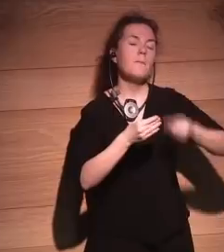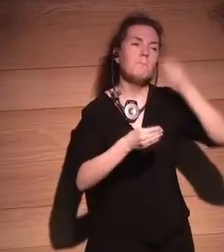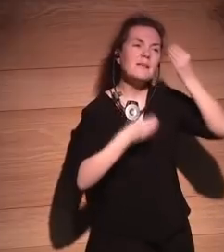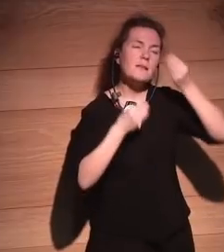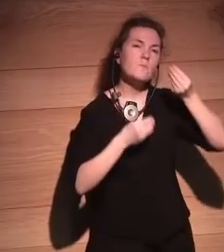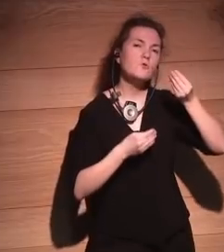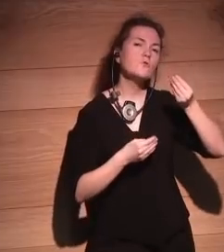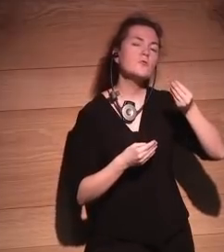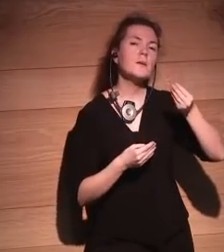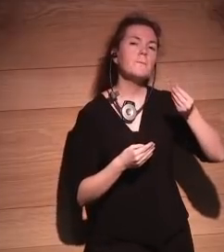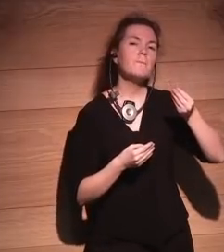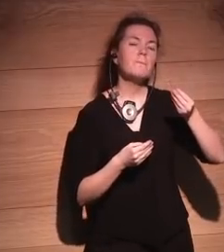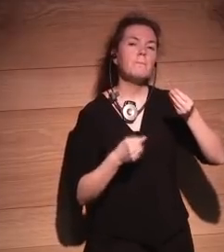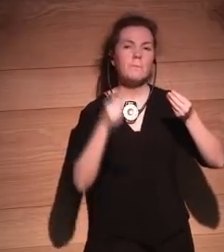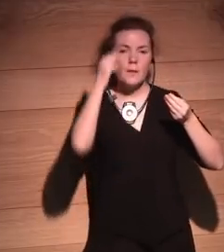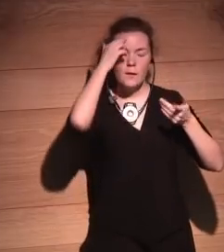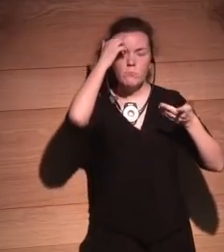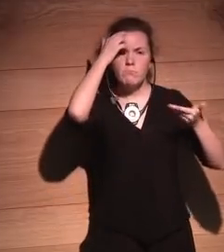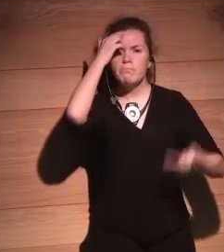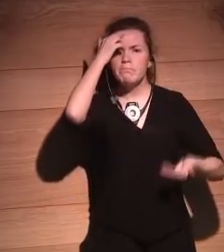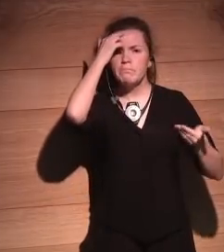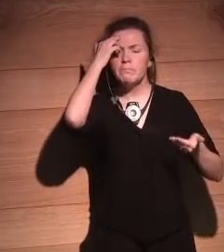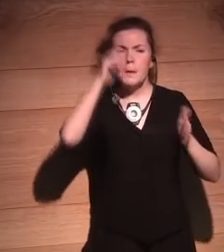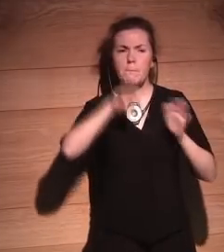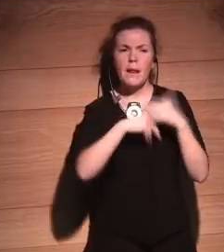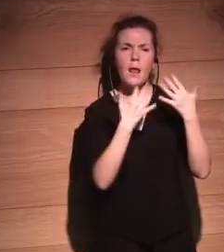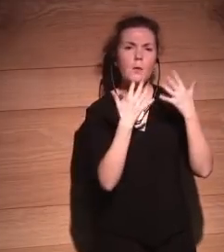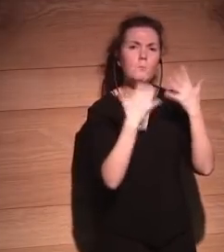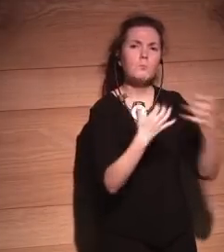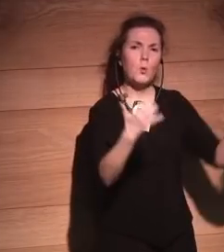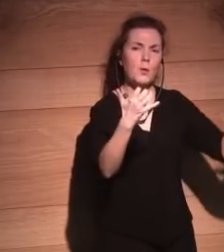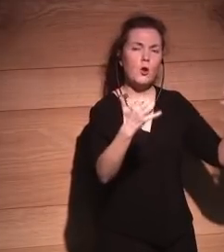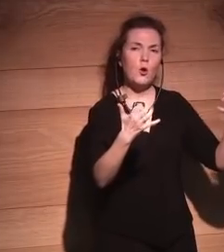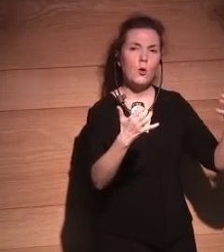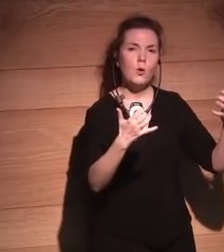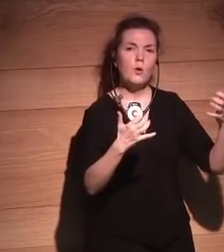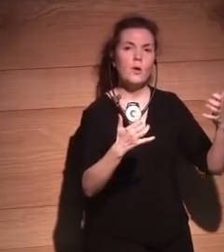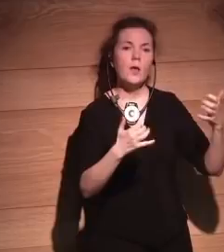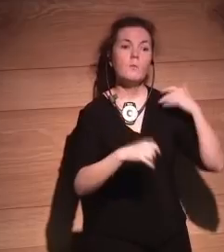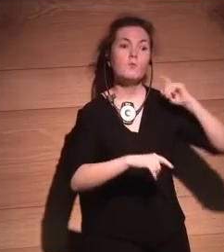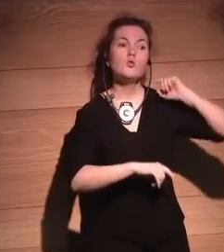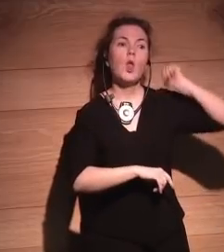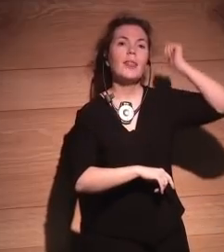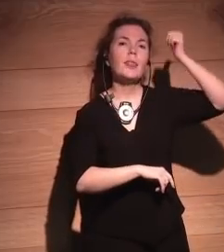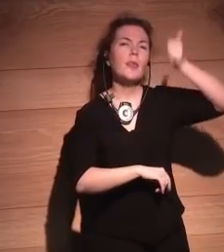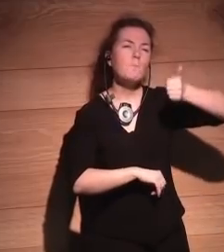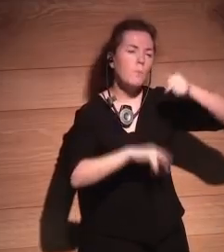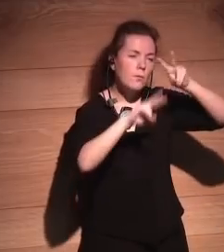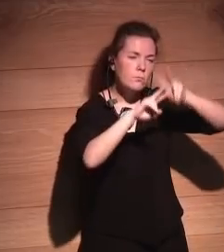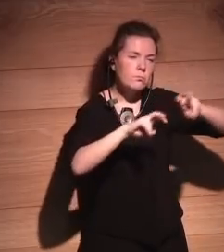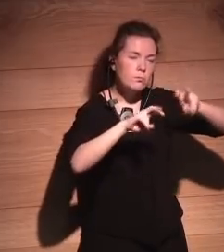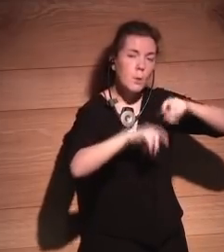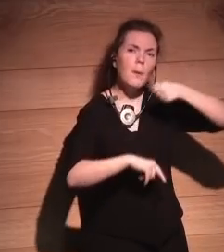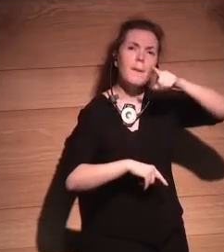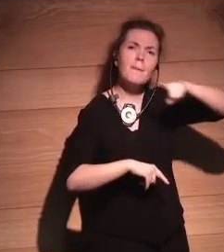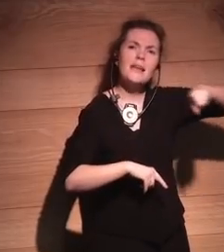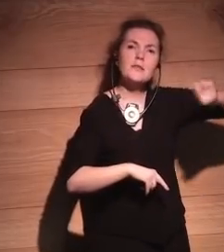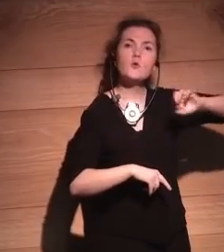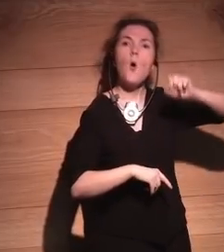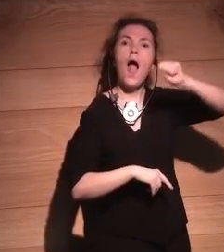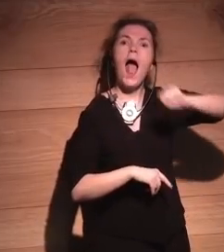pensamos que son vitales, muy importantes para el público, y metimos mucho tiempo profundizando, meses, incluso